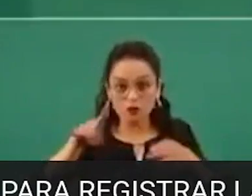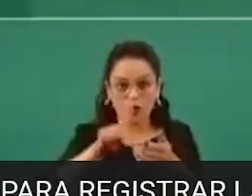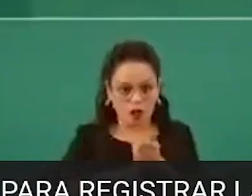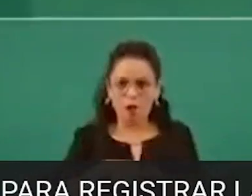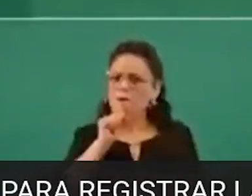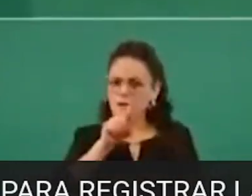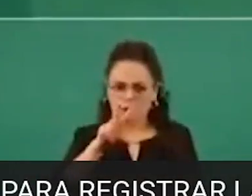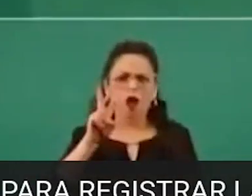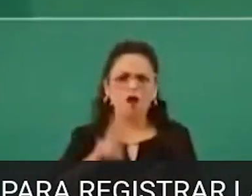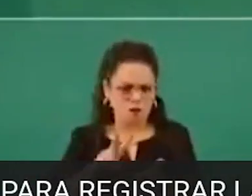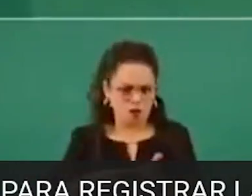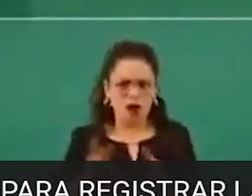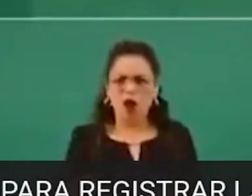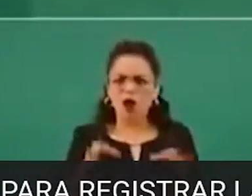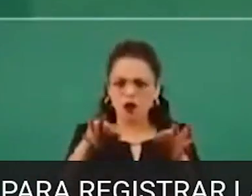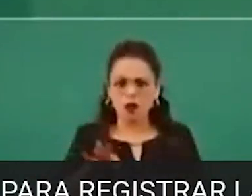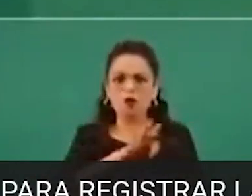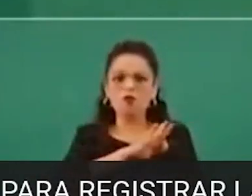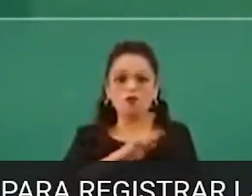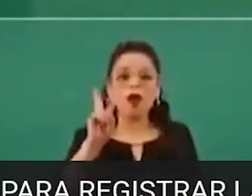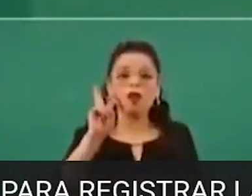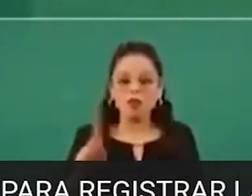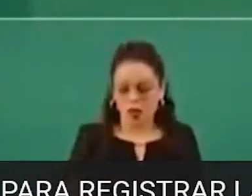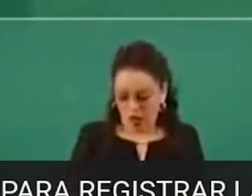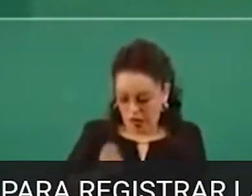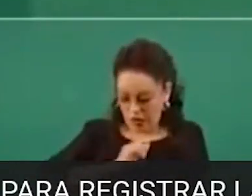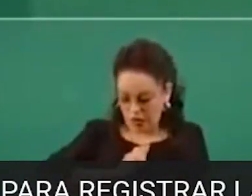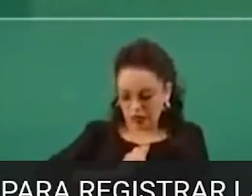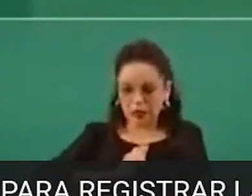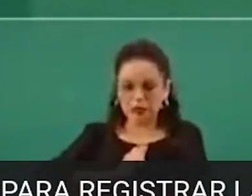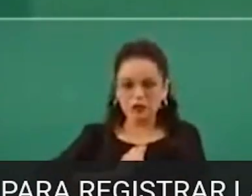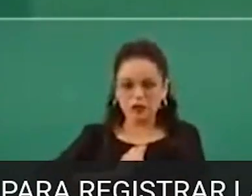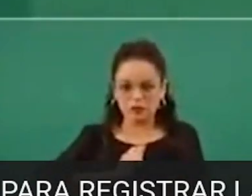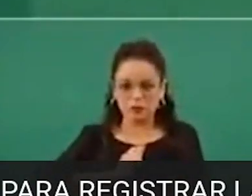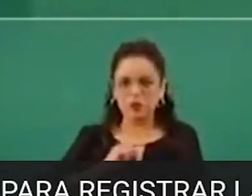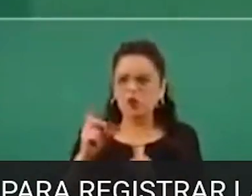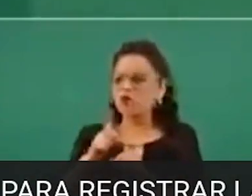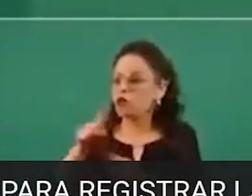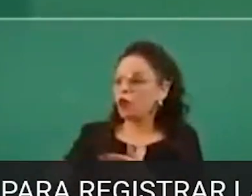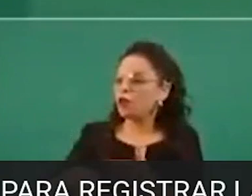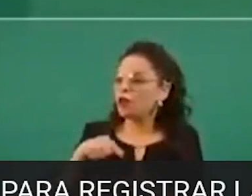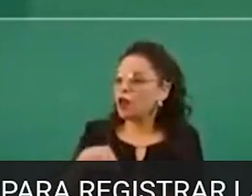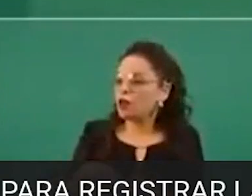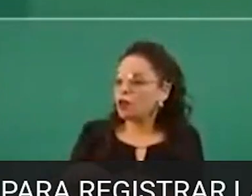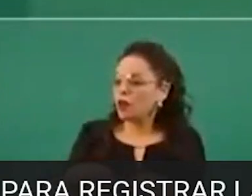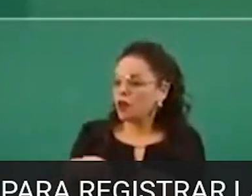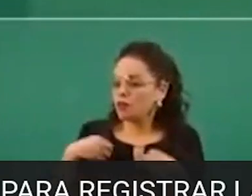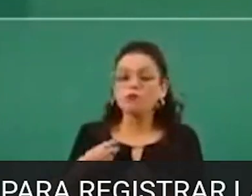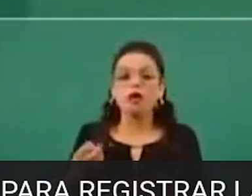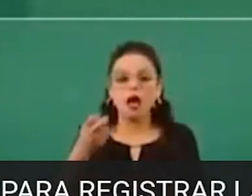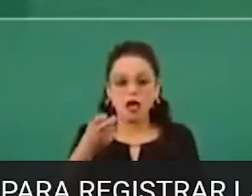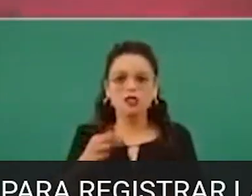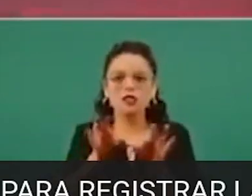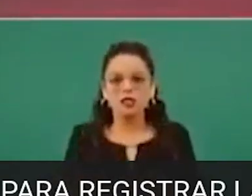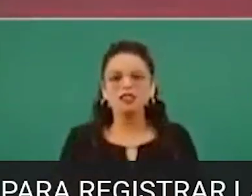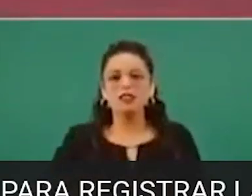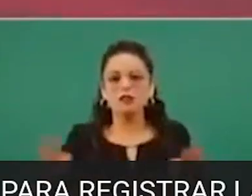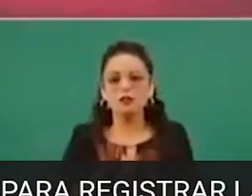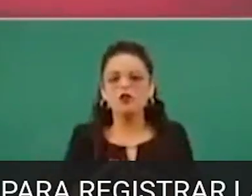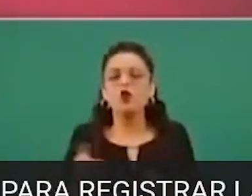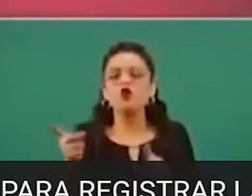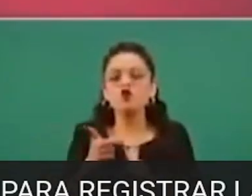legales, mostrar la identidad y el sitio de residencia. El sitio de residencia, a su vez, es importante porque, dado